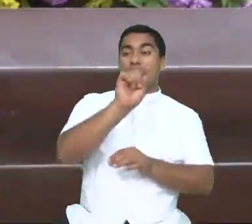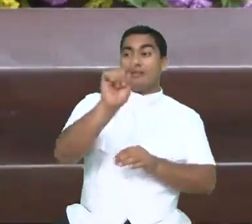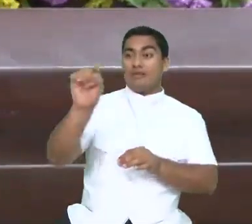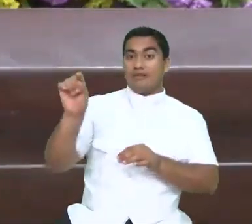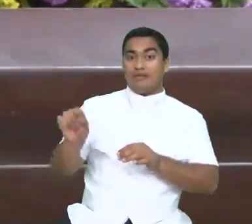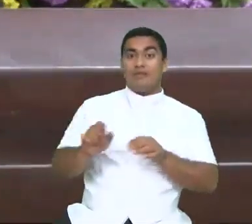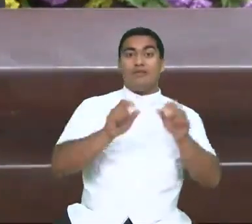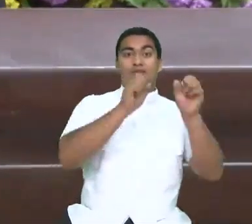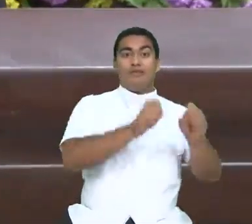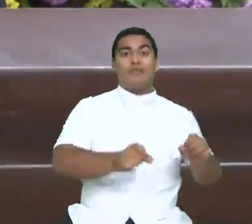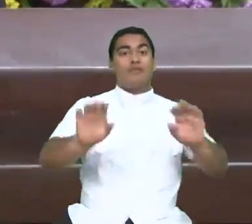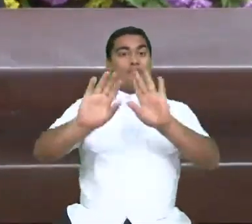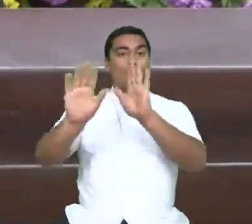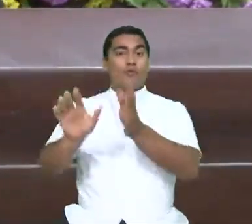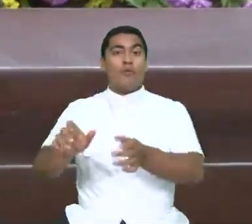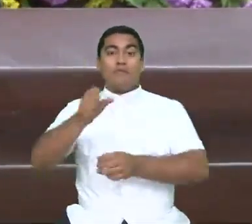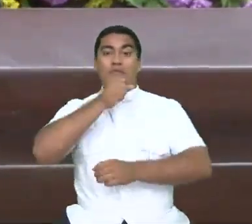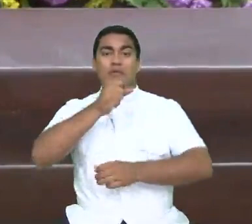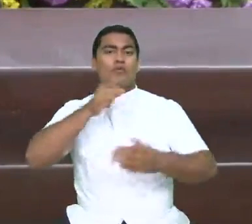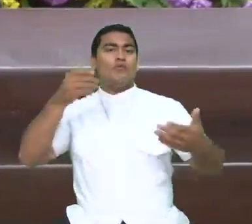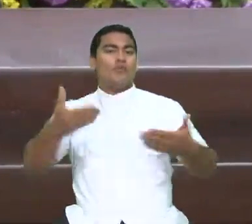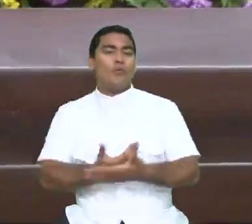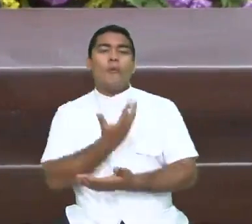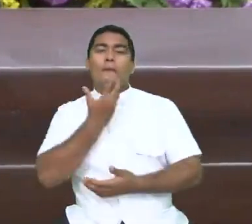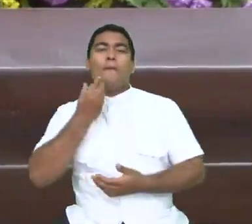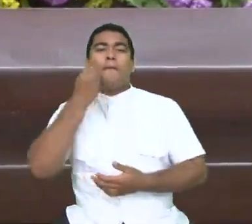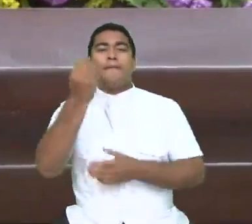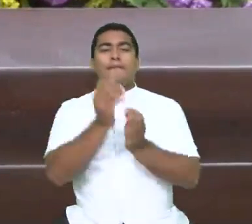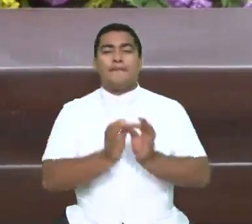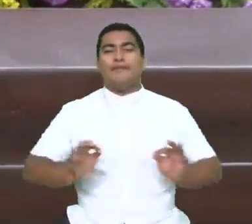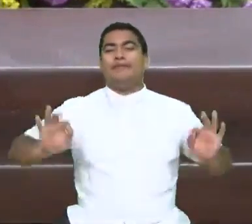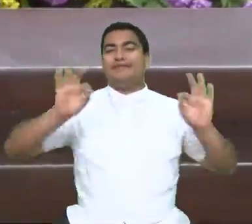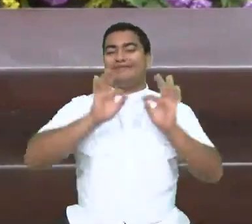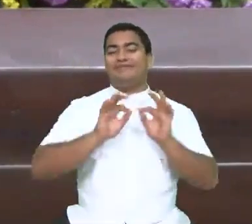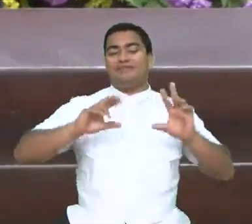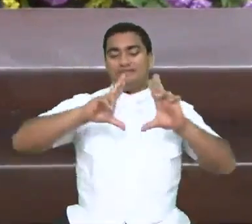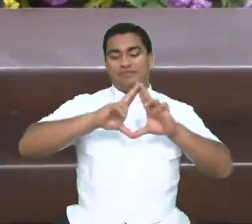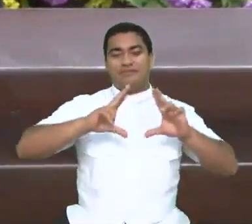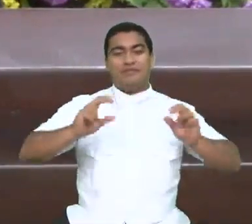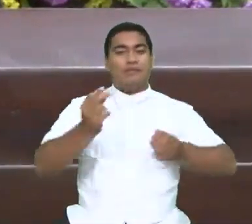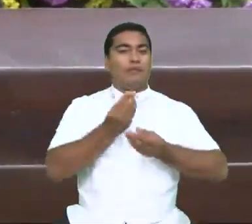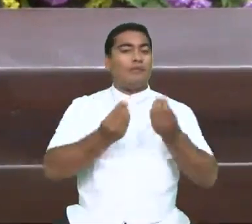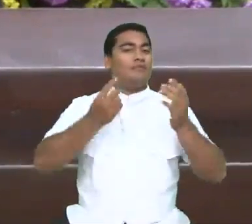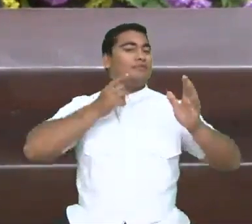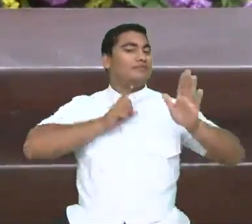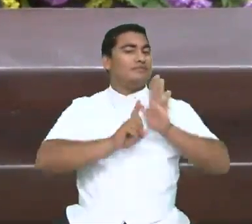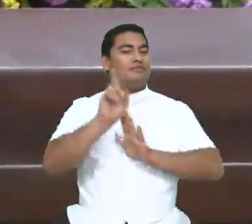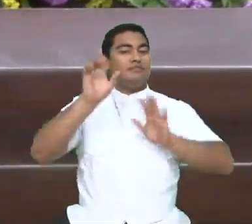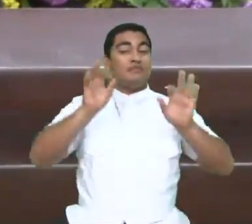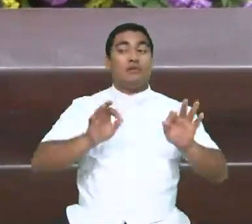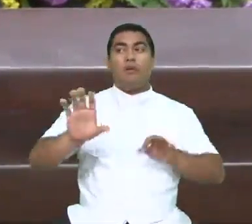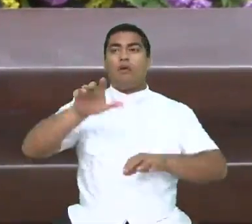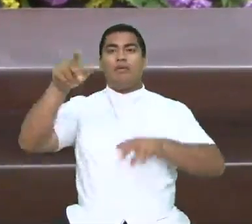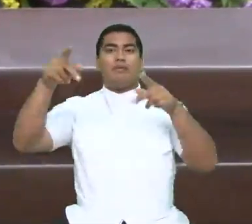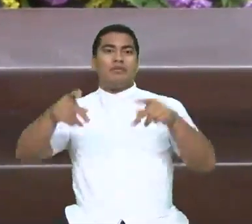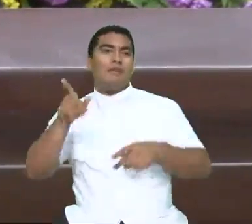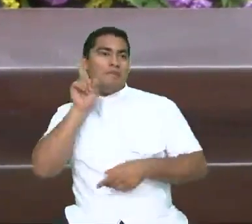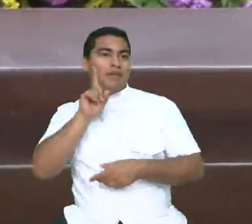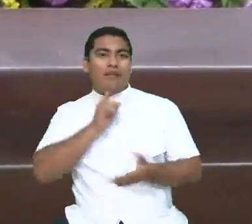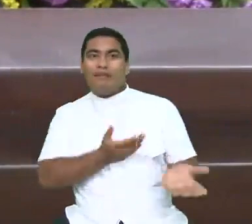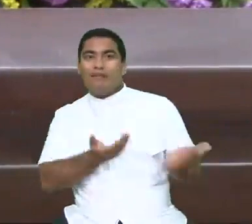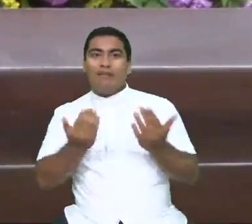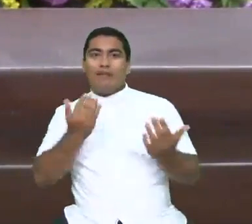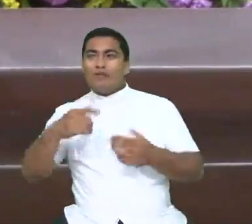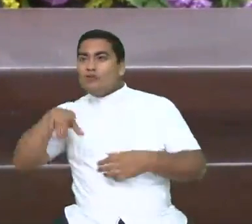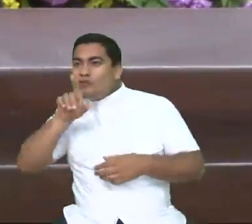para la recuperación económica de nuestro país, que no se dejen engañar o engatusar por